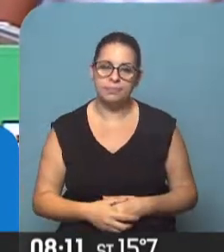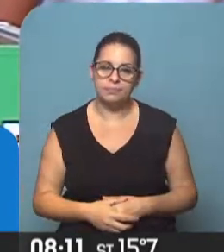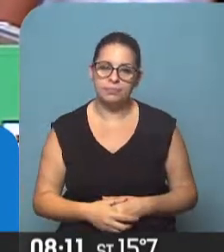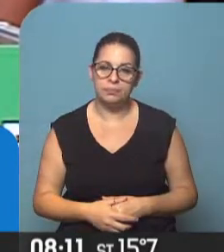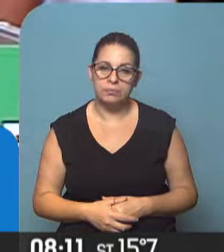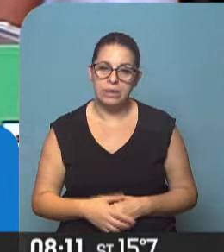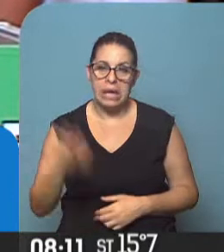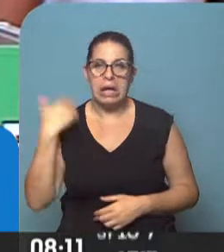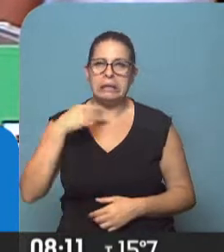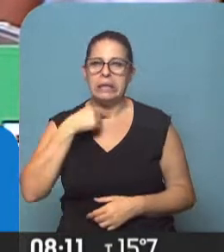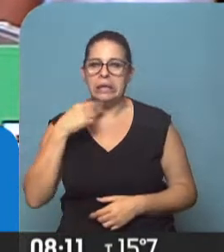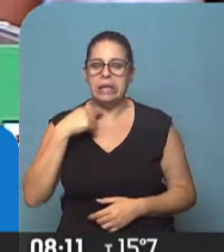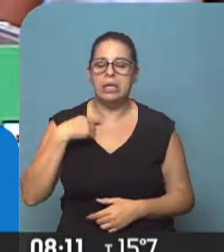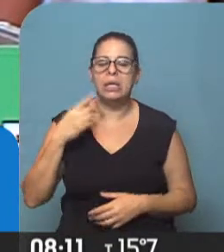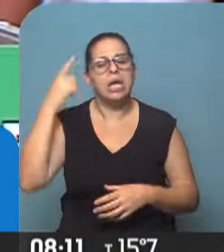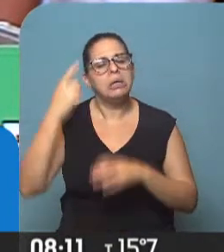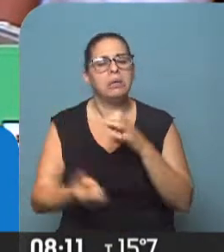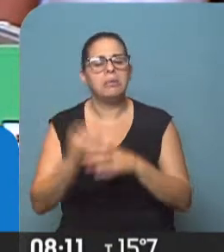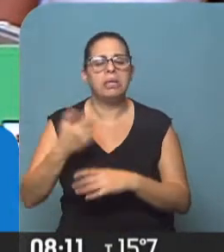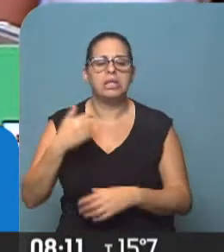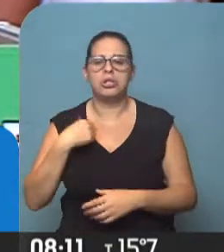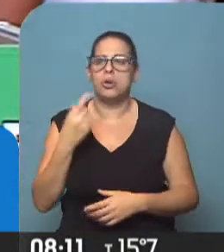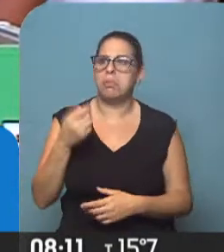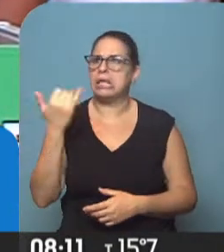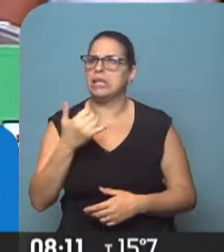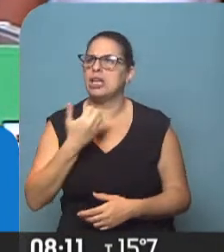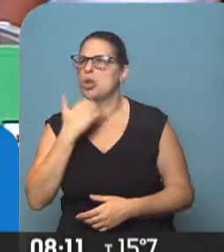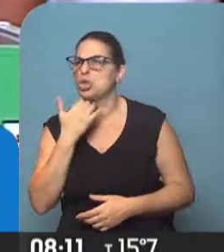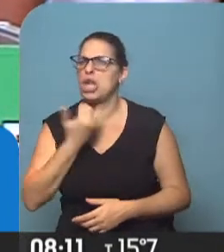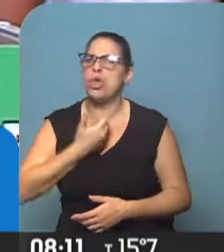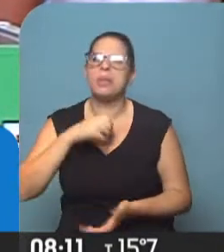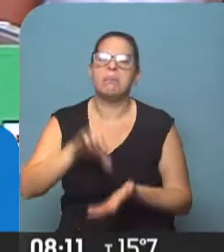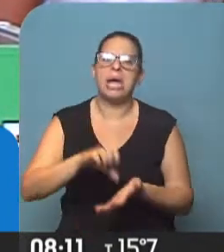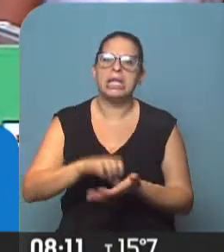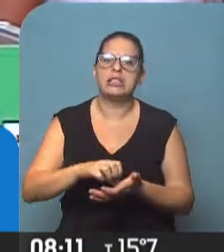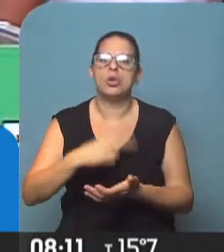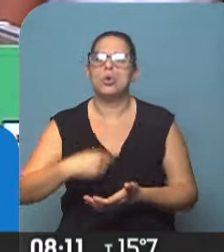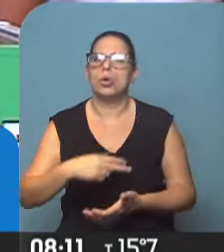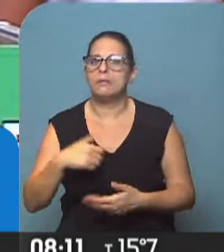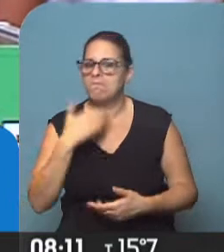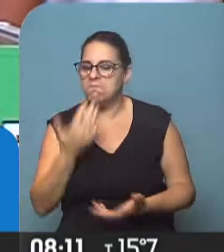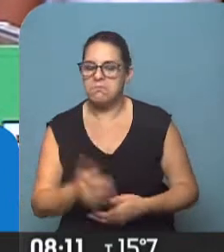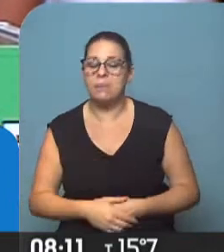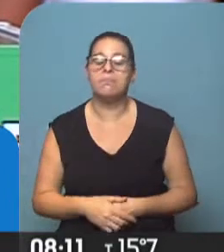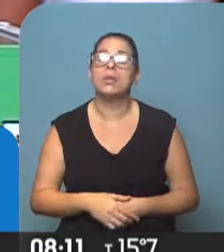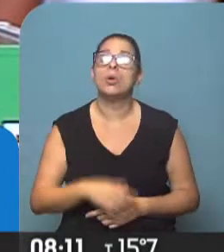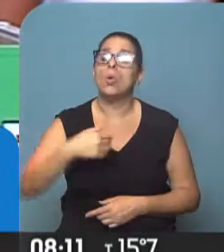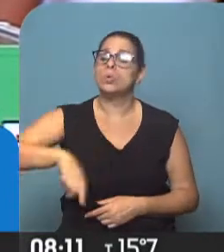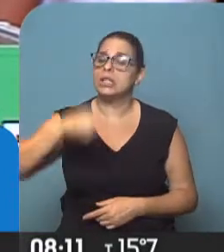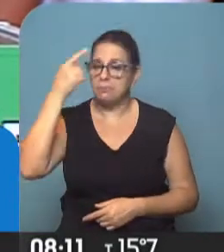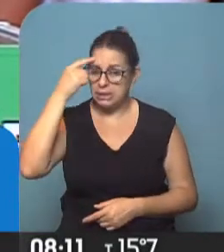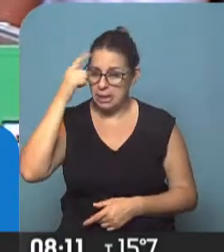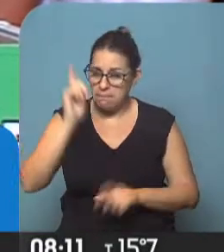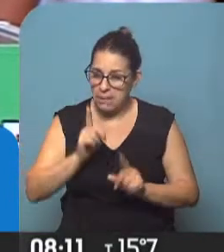Como me quisieron inventar una vuelta que tenía, no sé dónde, en Suiza, no sé dónde. Fíjense que estos señores,